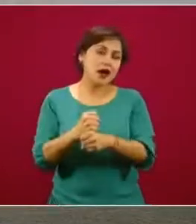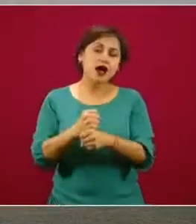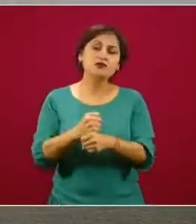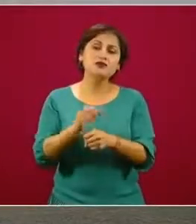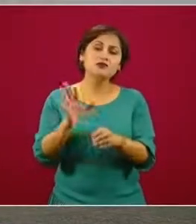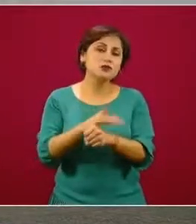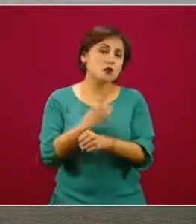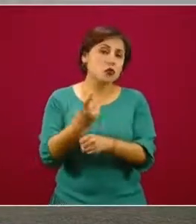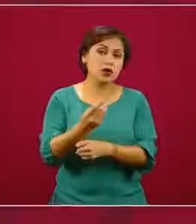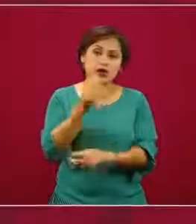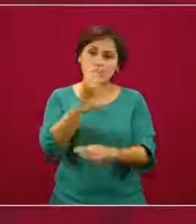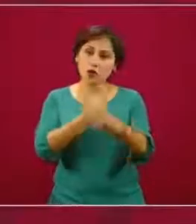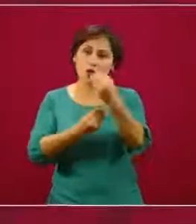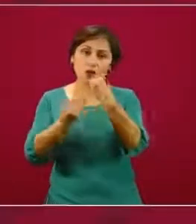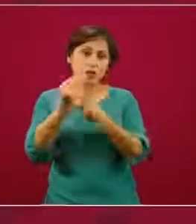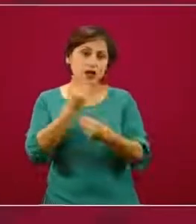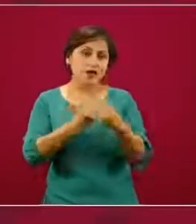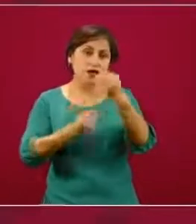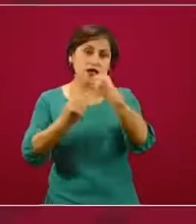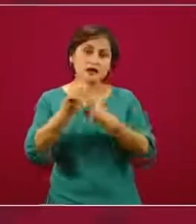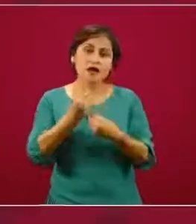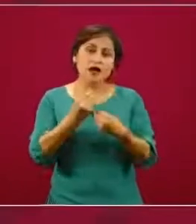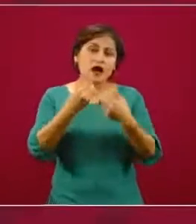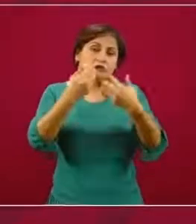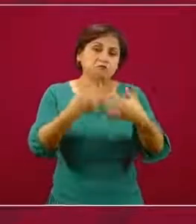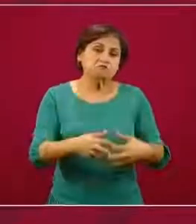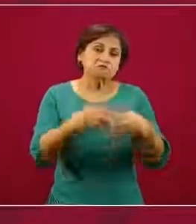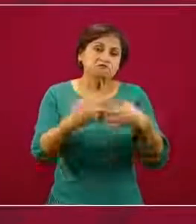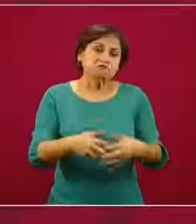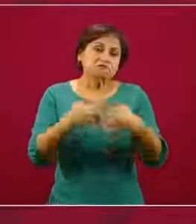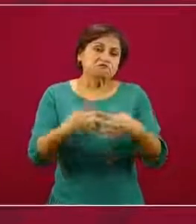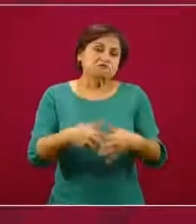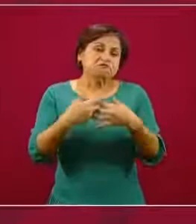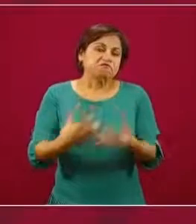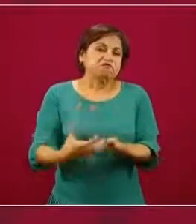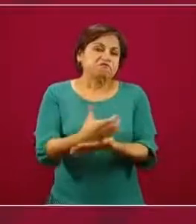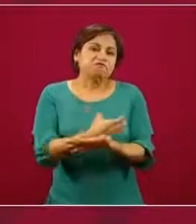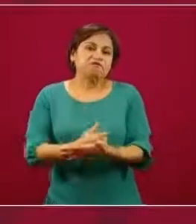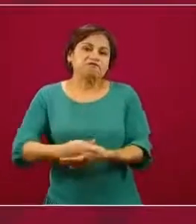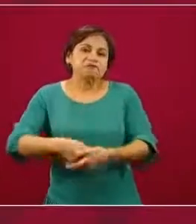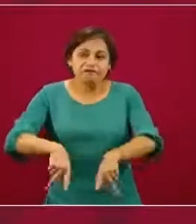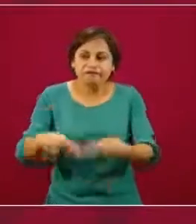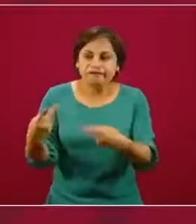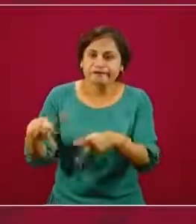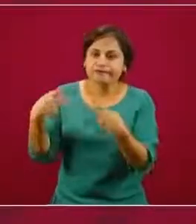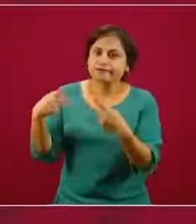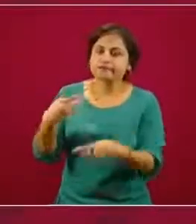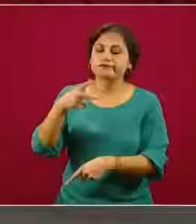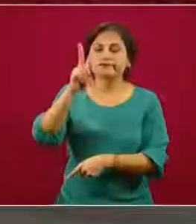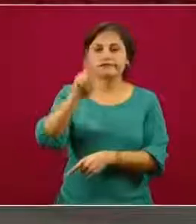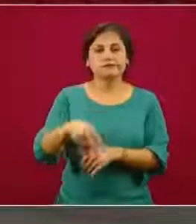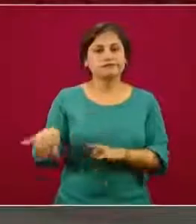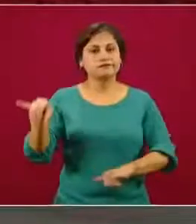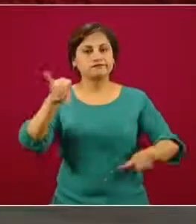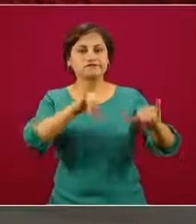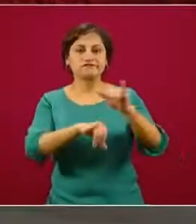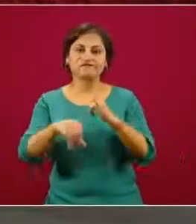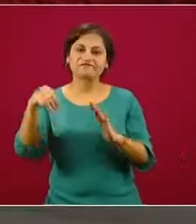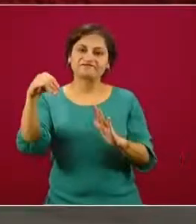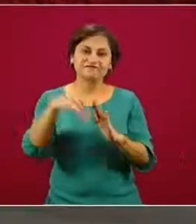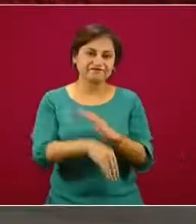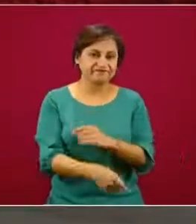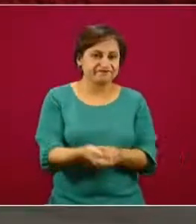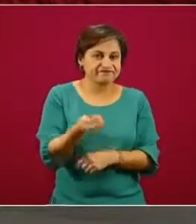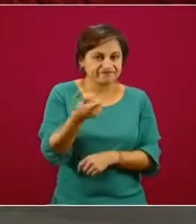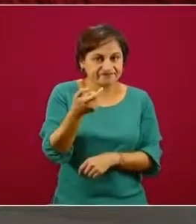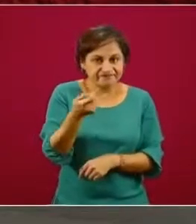alimentaria dominada por los productos industrializados, ultraprocesados, de muy baja calidad, de muy bajo valor nutricional o a